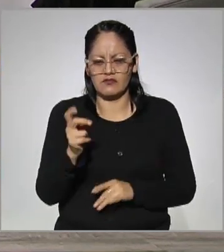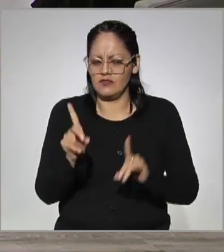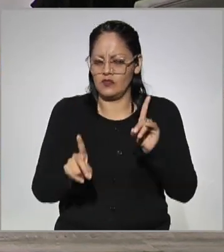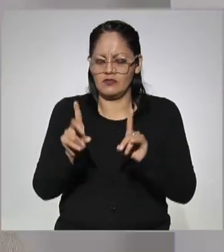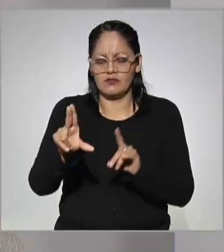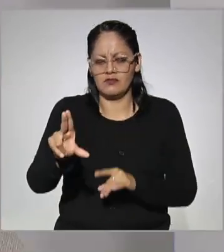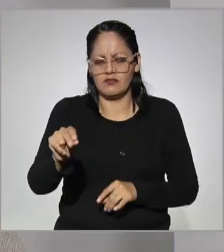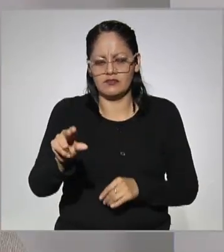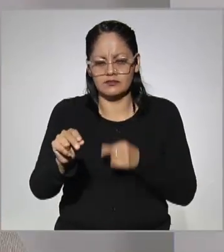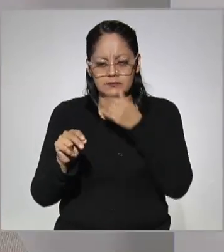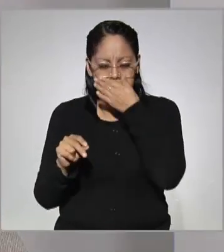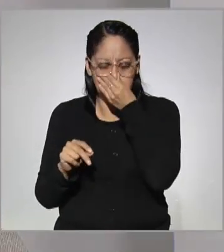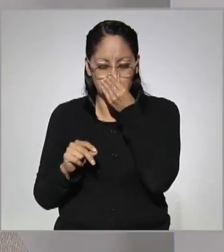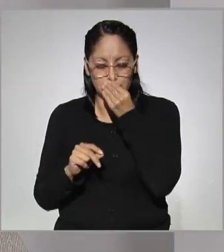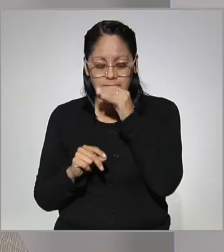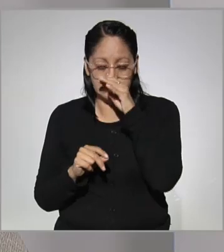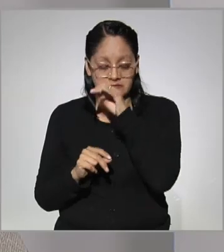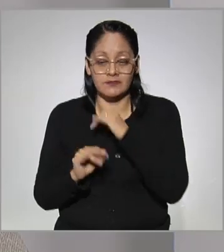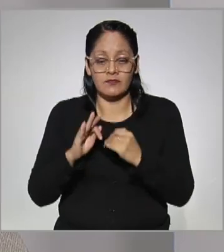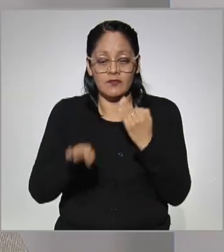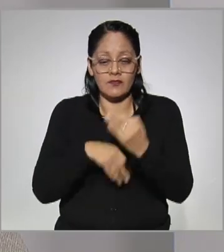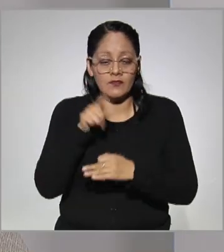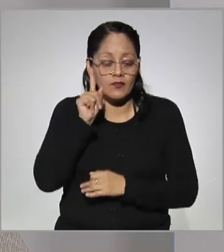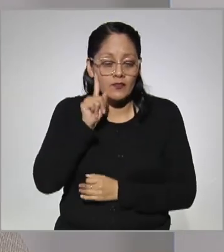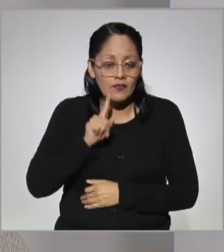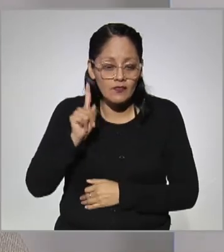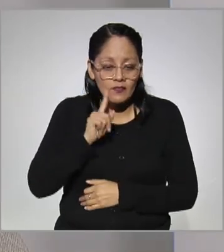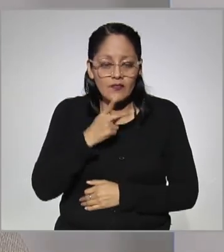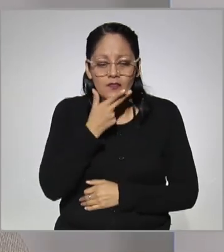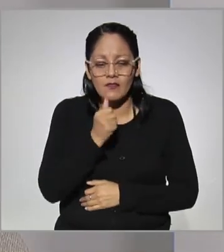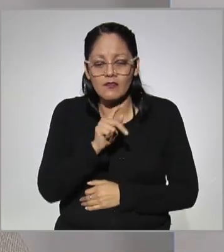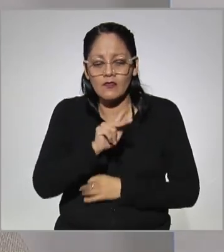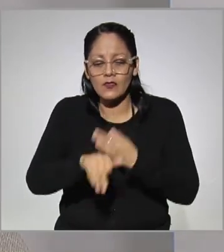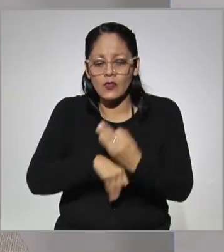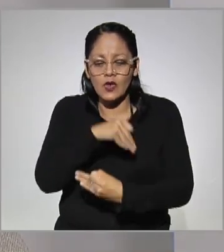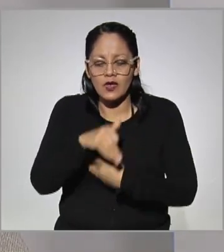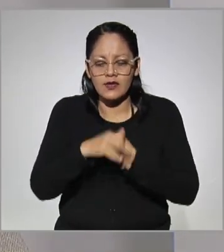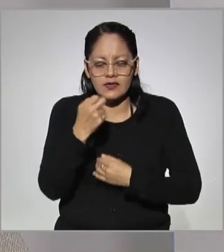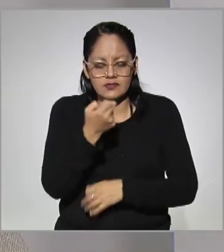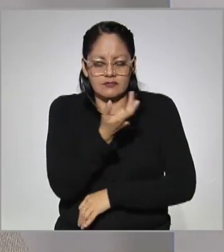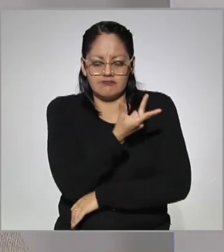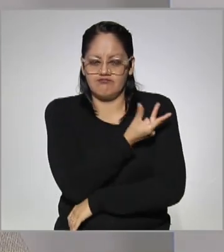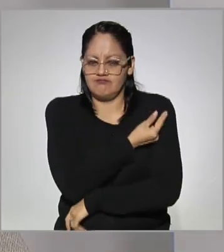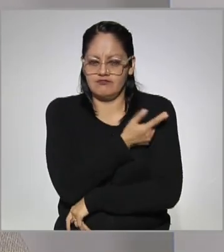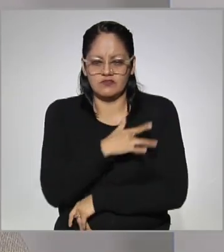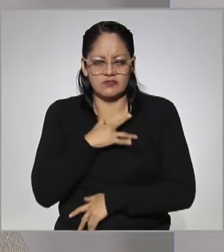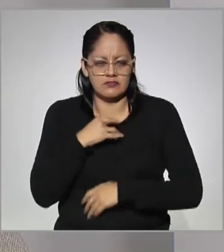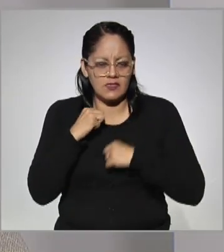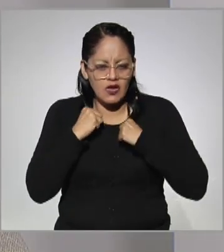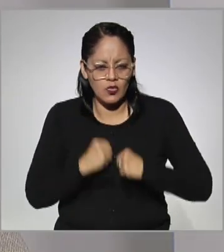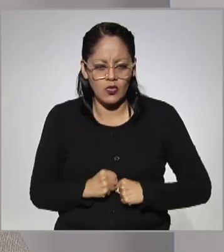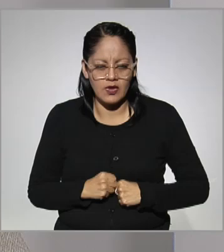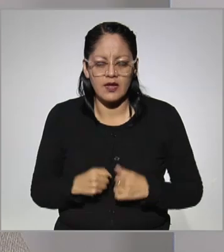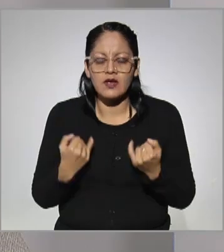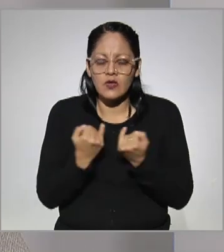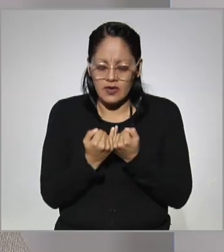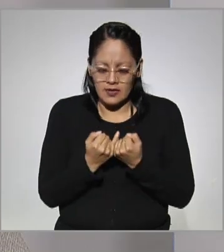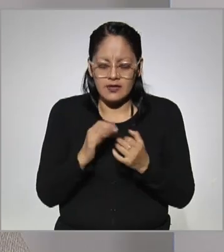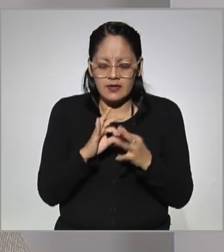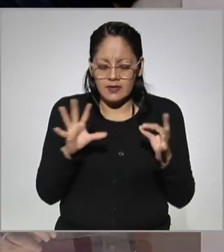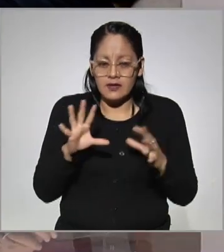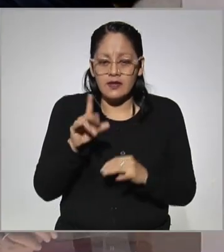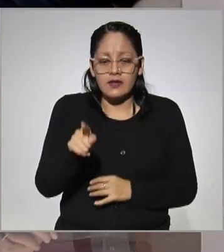duda en todas las mujeres, en todos los hombres. Es una vacuna muy segura y obviamente aquí lo que